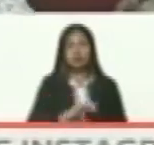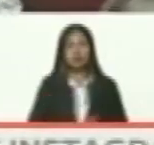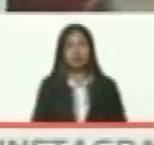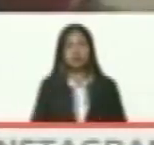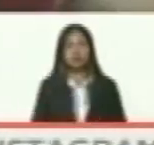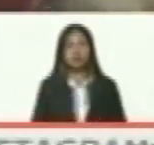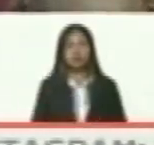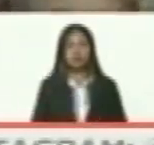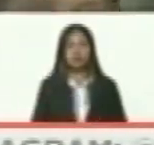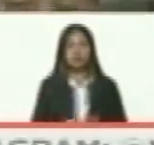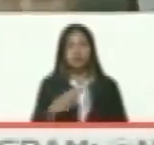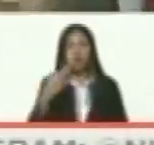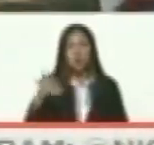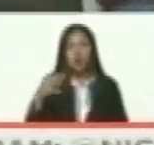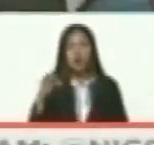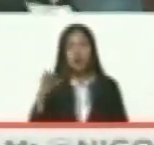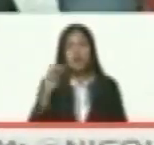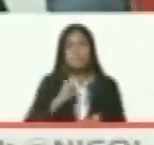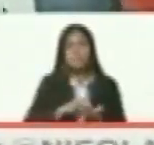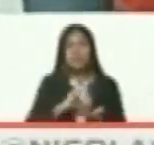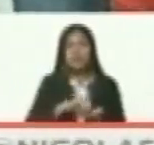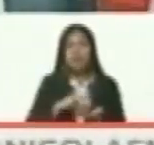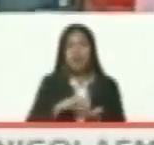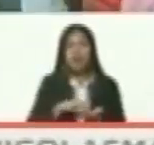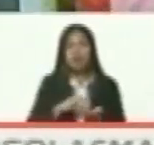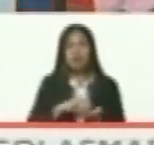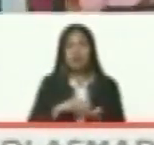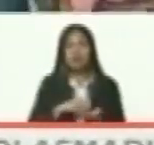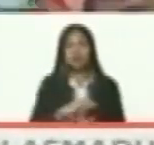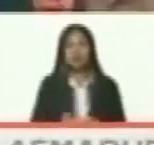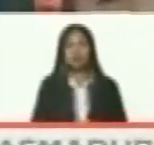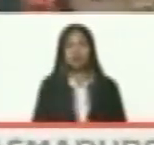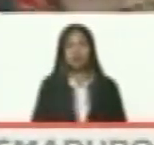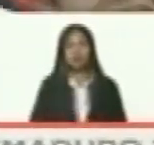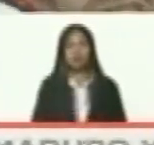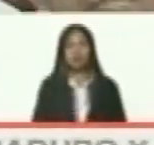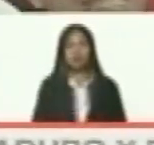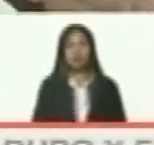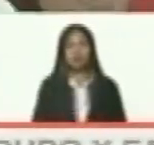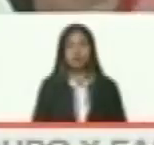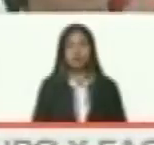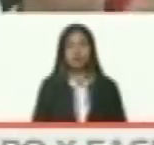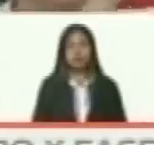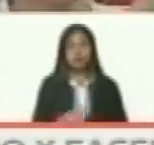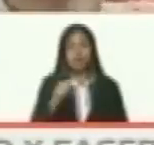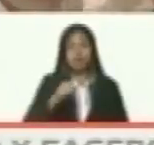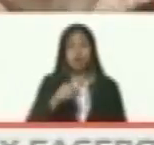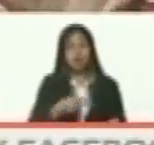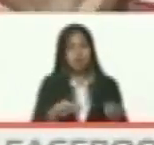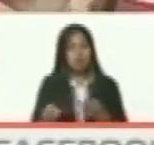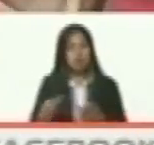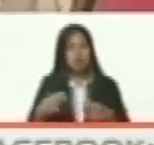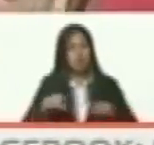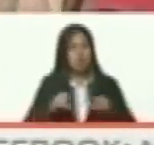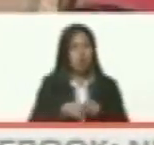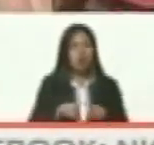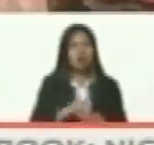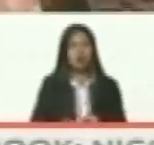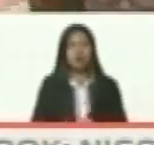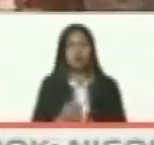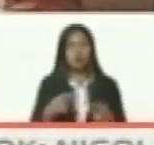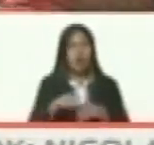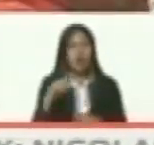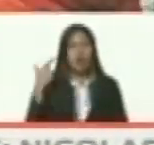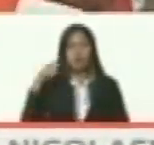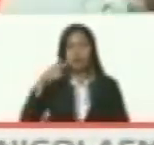De Guarena, Estado Miranda, ¿verdad? Guarena. Aquí los invitamos. Y como ahora hay